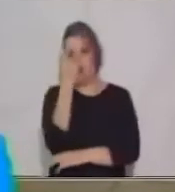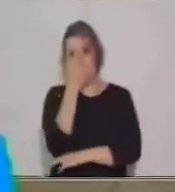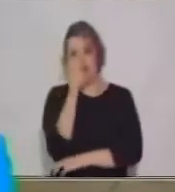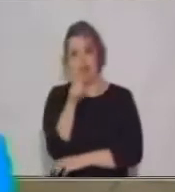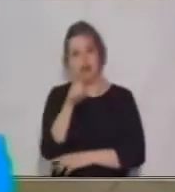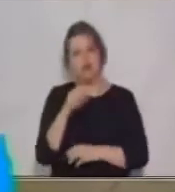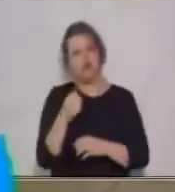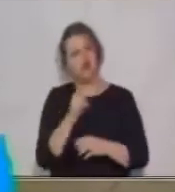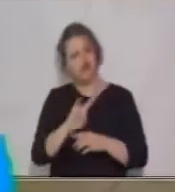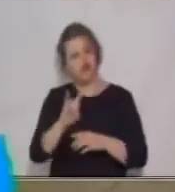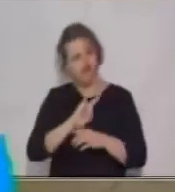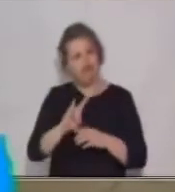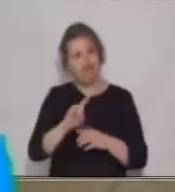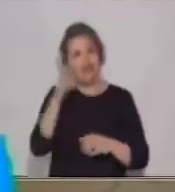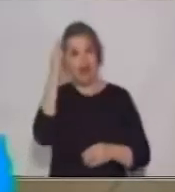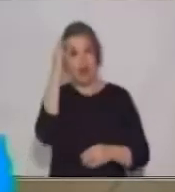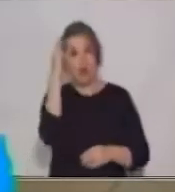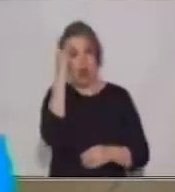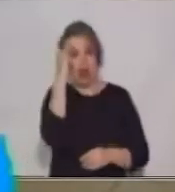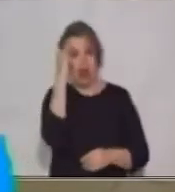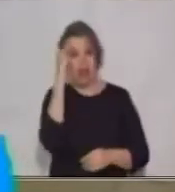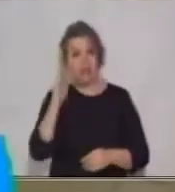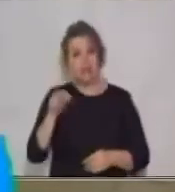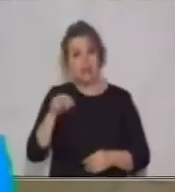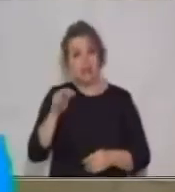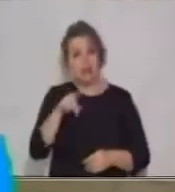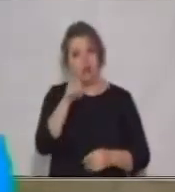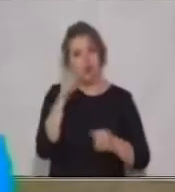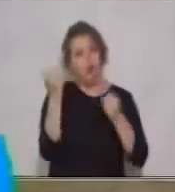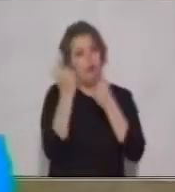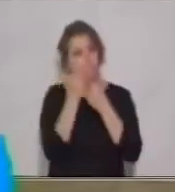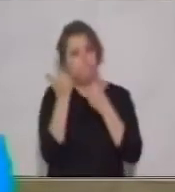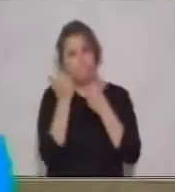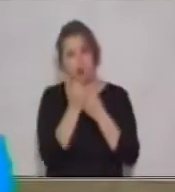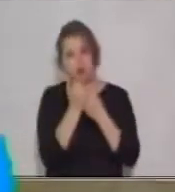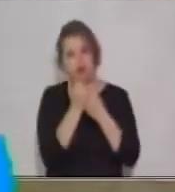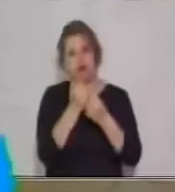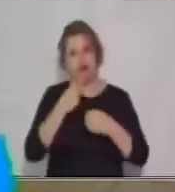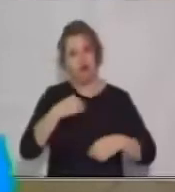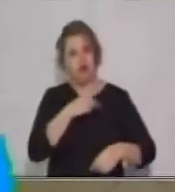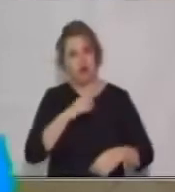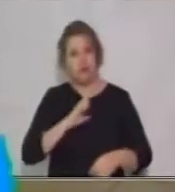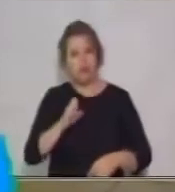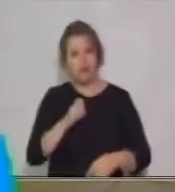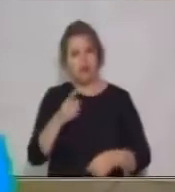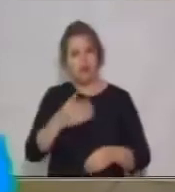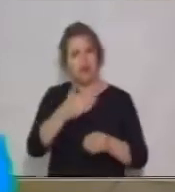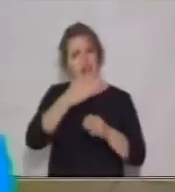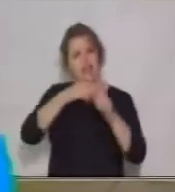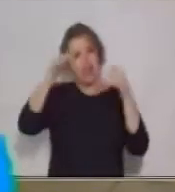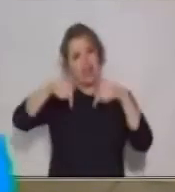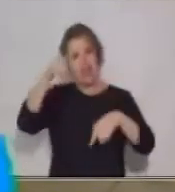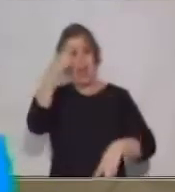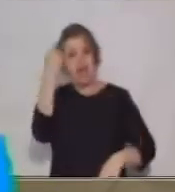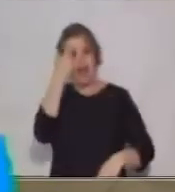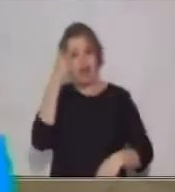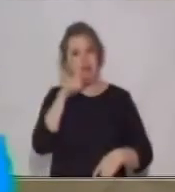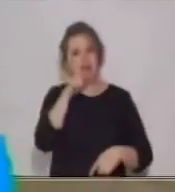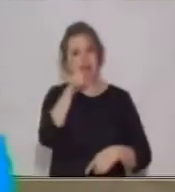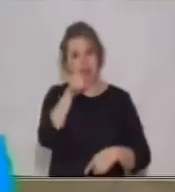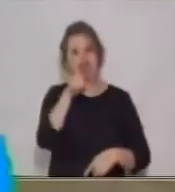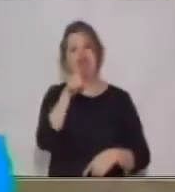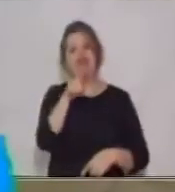medidas higiénicas. Y recuerda, necesitamos de tu apoyo. Nosotros estamos desde aquí trabajando